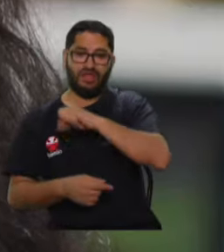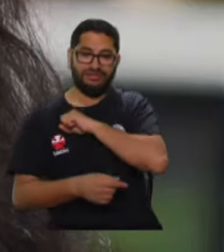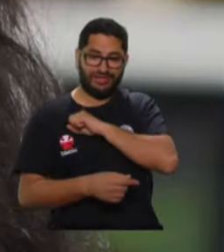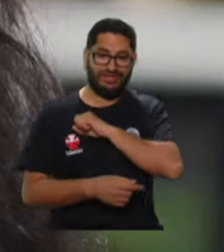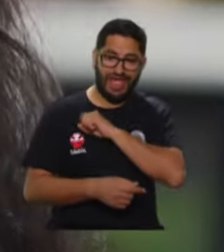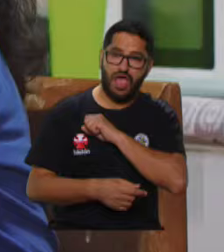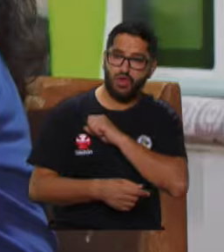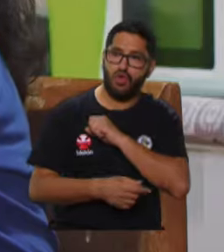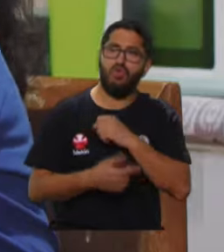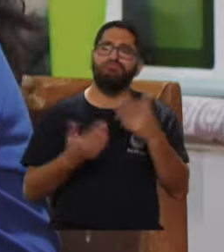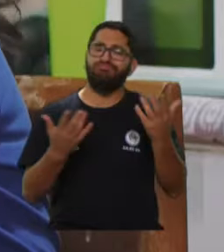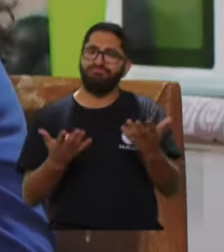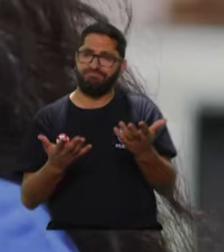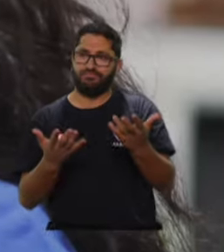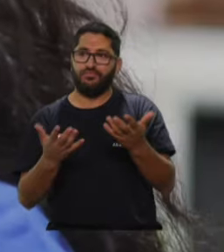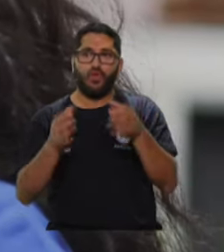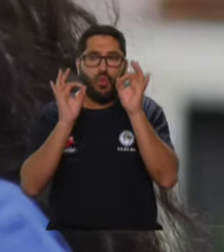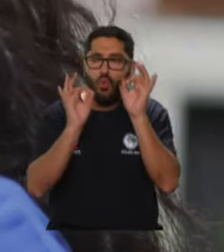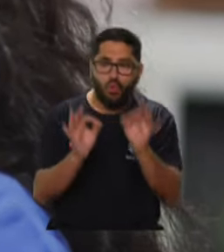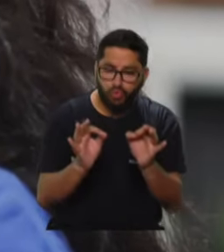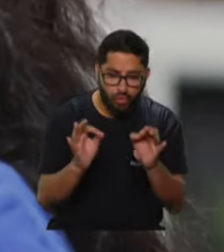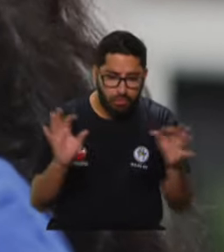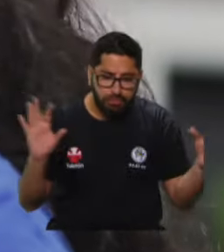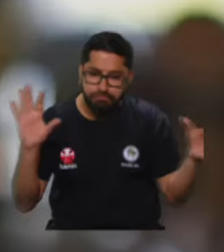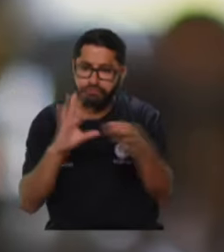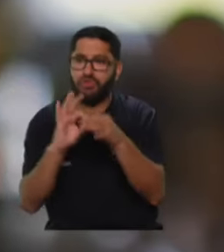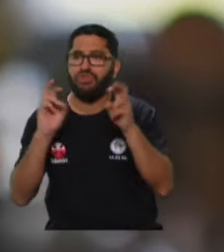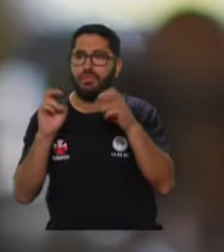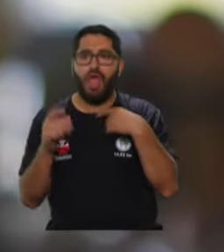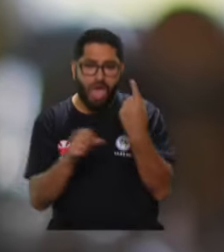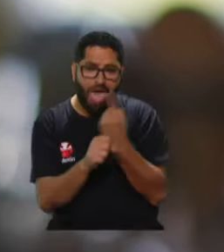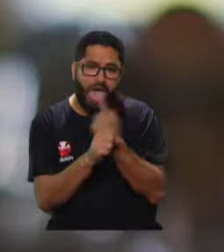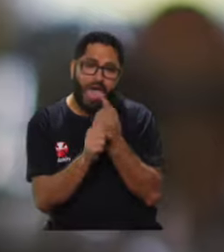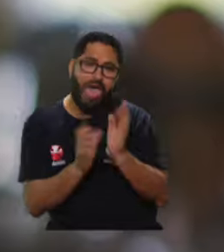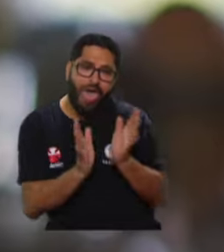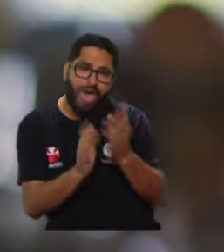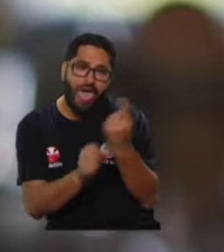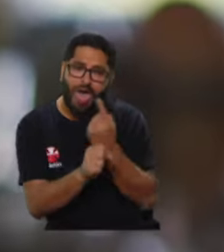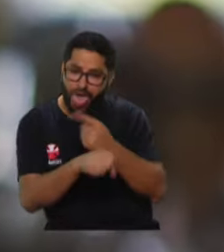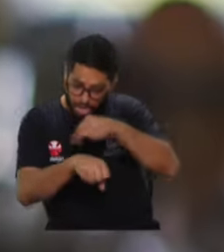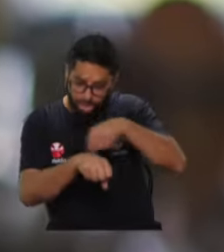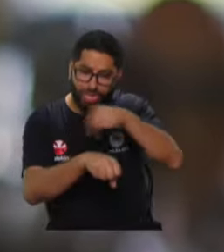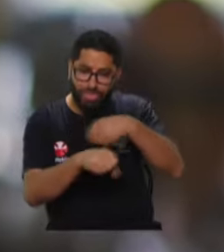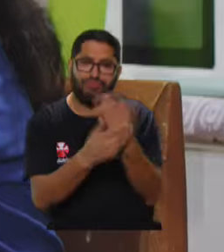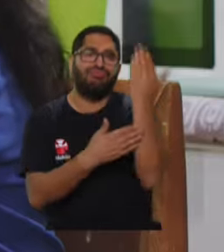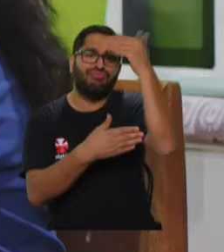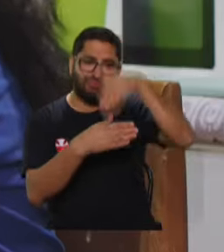que enganchamos al tiro. Hablamos horas. La Fran lo pagaba, me acuerdo. Me ponía minutos. 3 lucas,